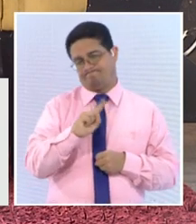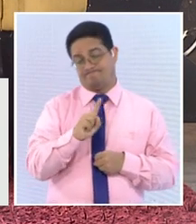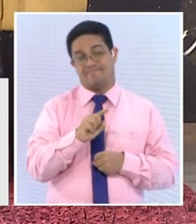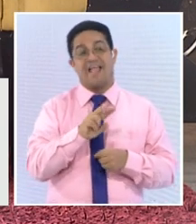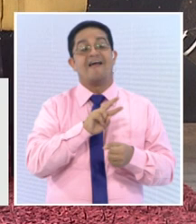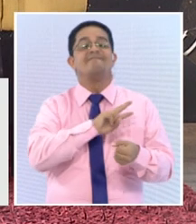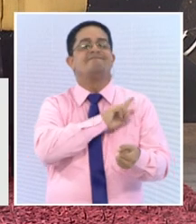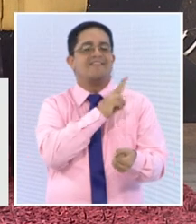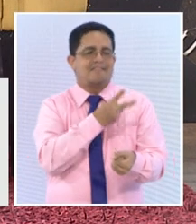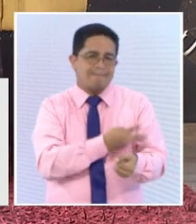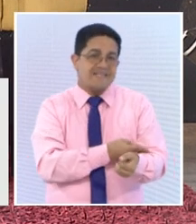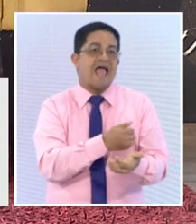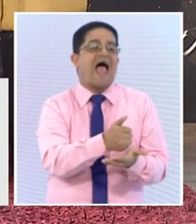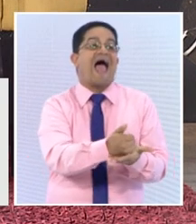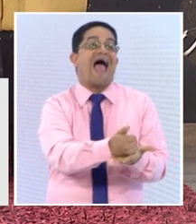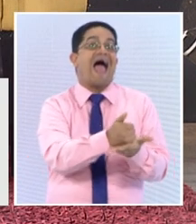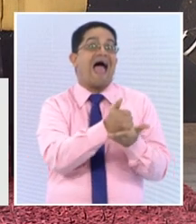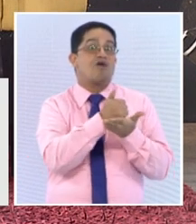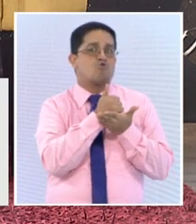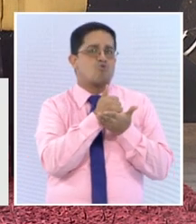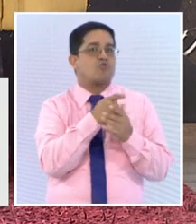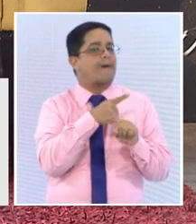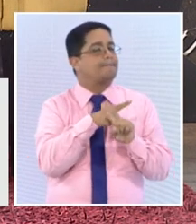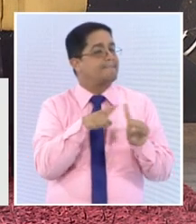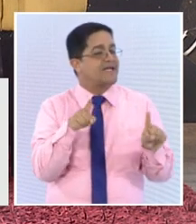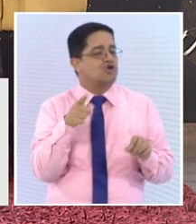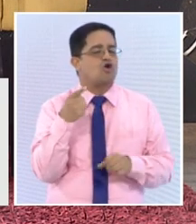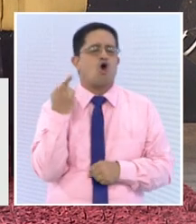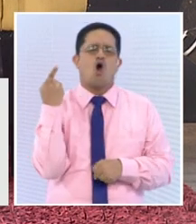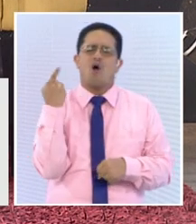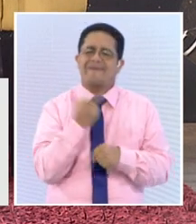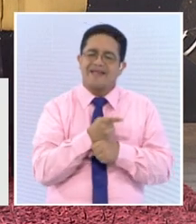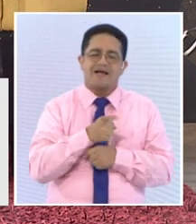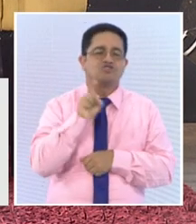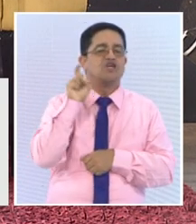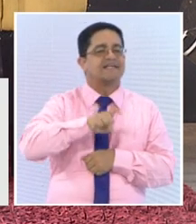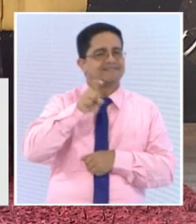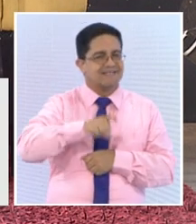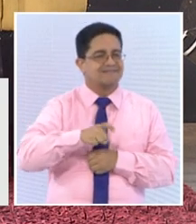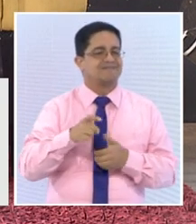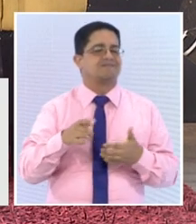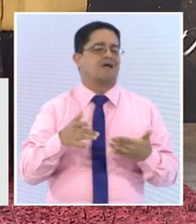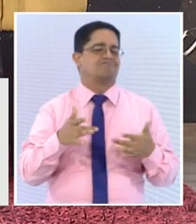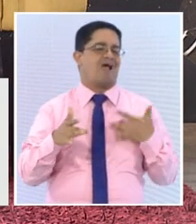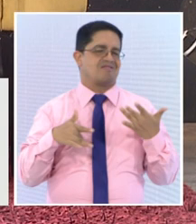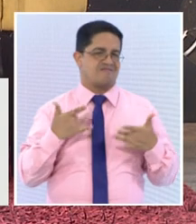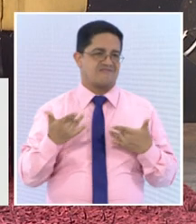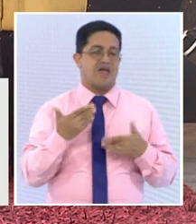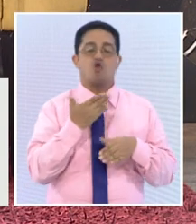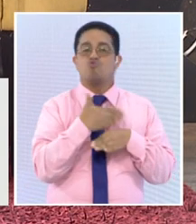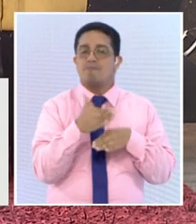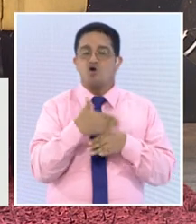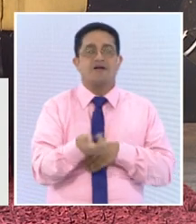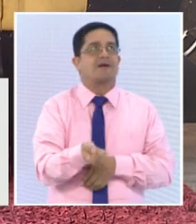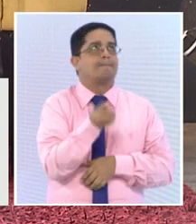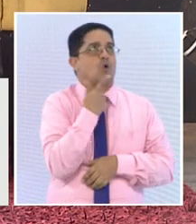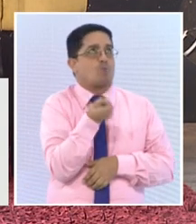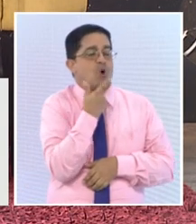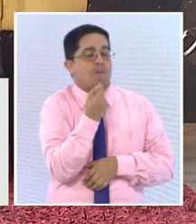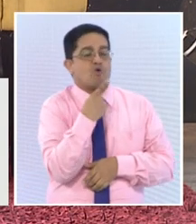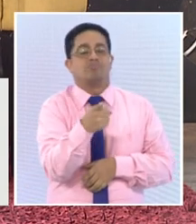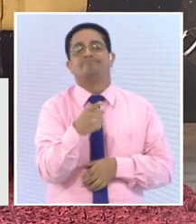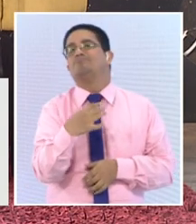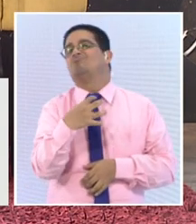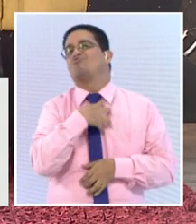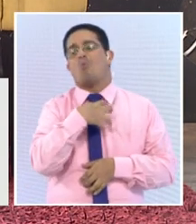complementos para el ejercicio, para la actividad. Si no hacemos actividad, aunque tomemos todo lo que sea vitaminas, no